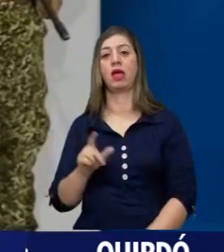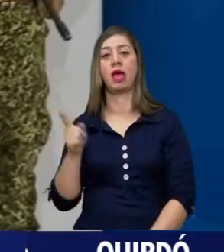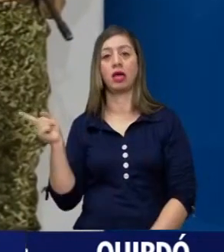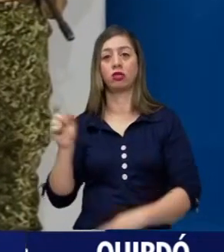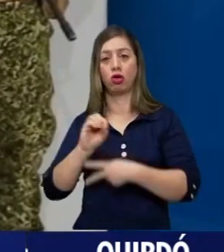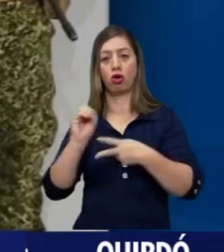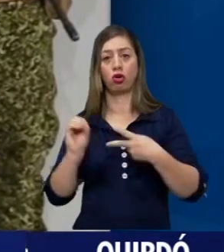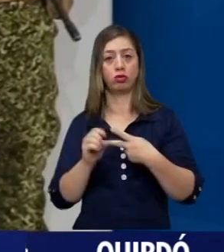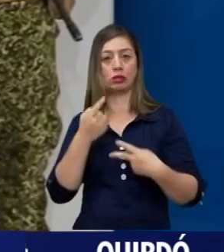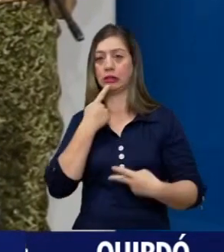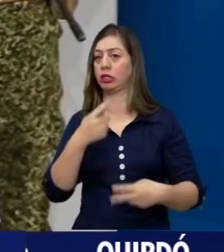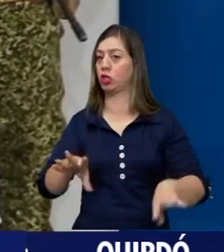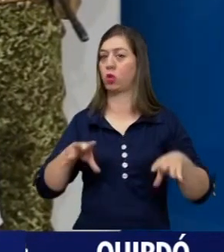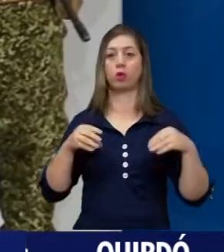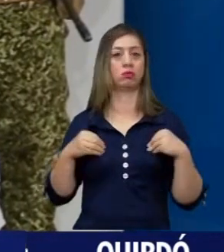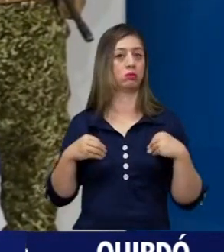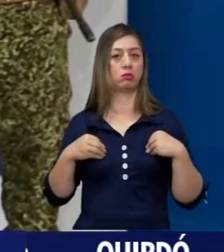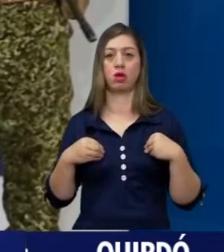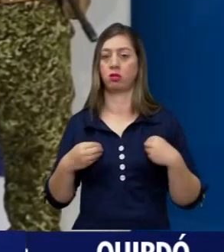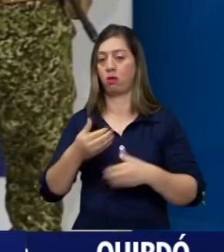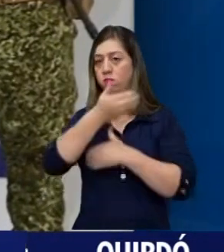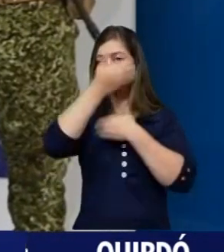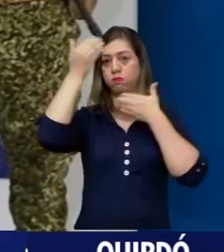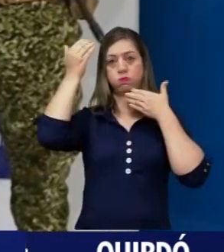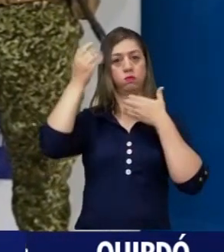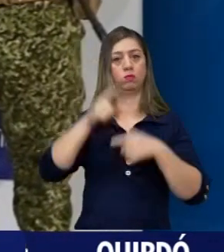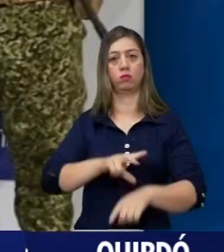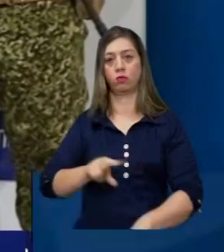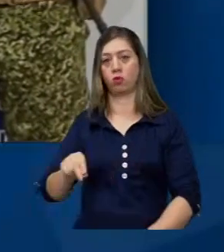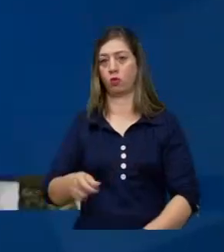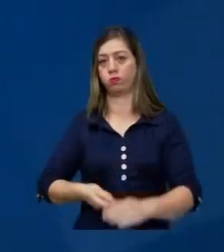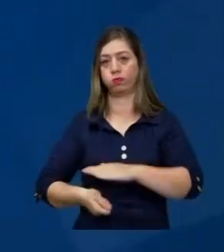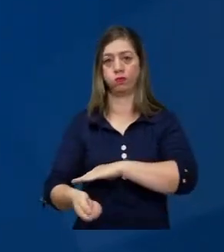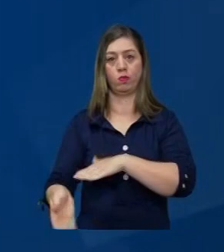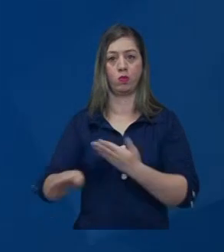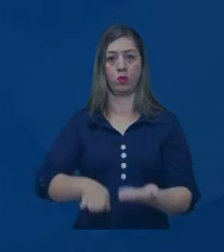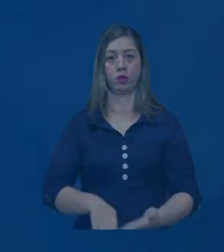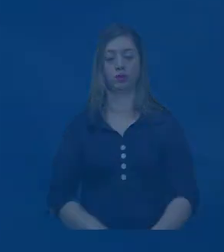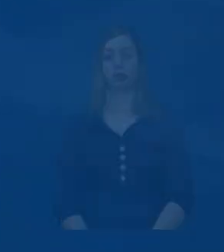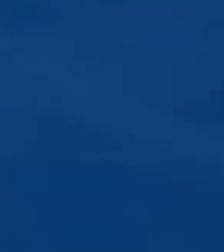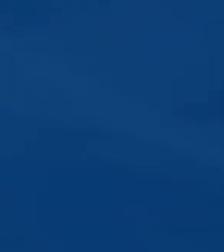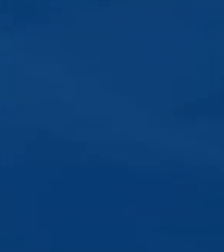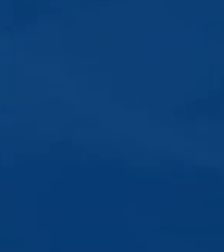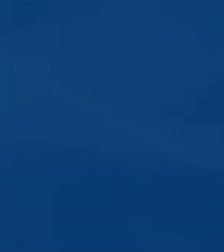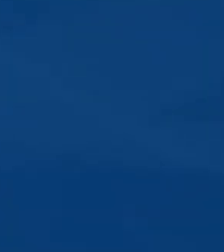y Caretrapo no aceptaron los cargos por los delitos de secuestro y homicidio agravado.